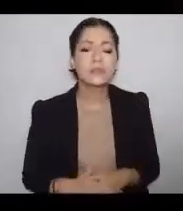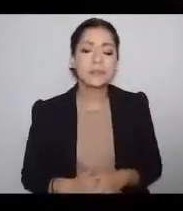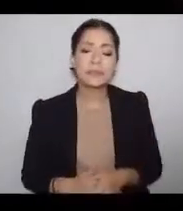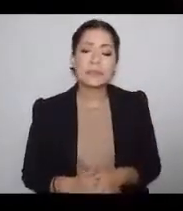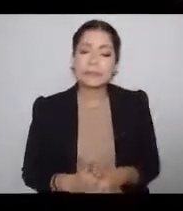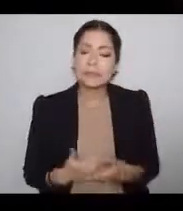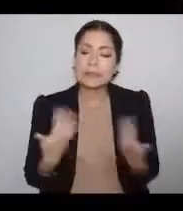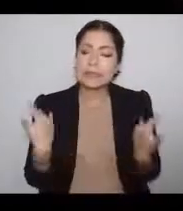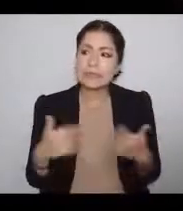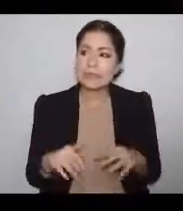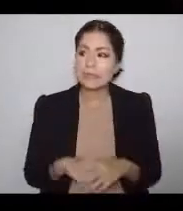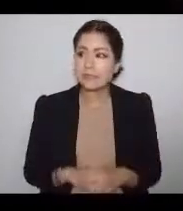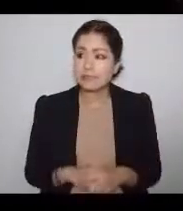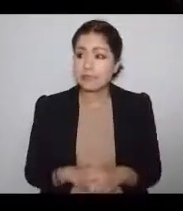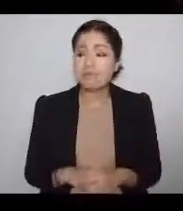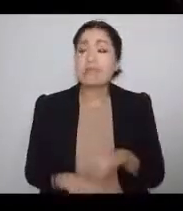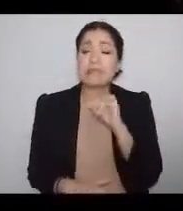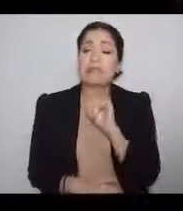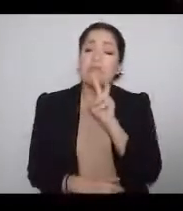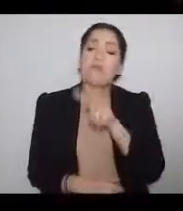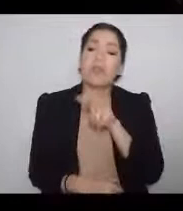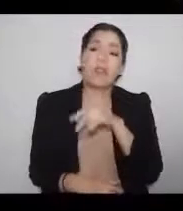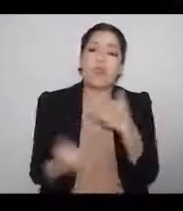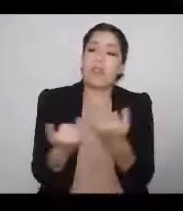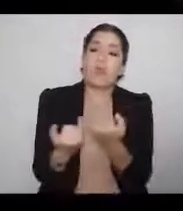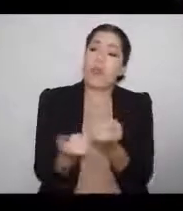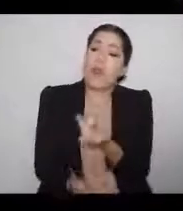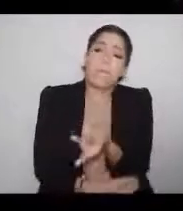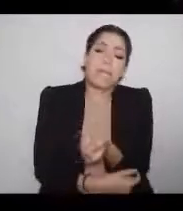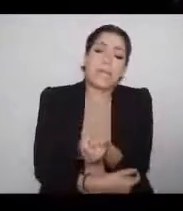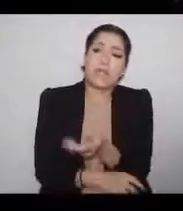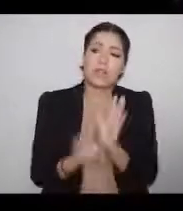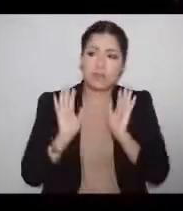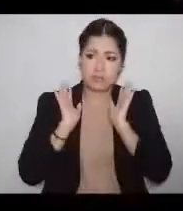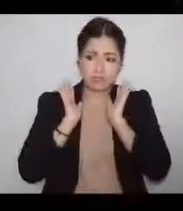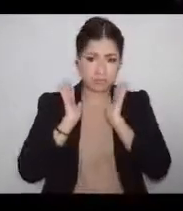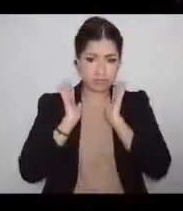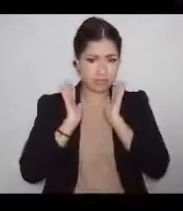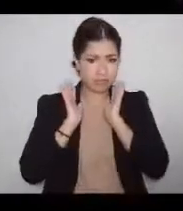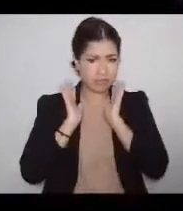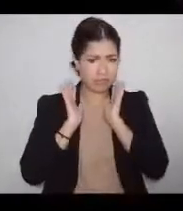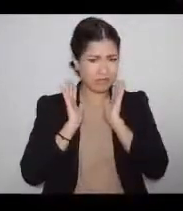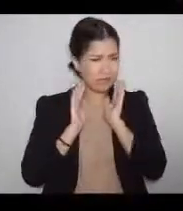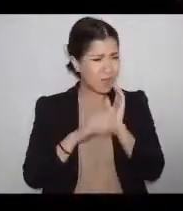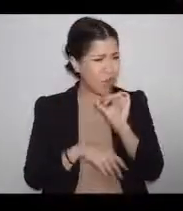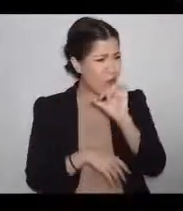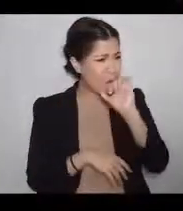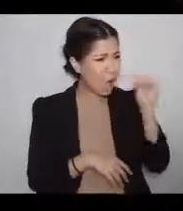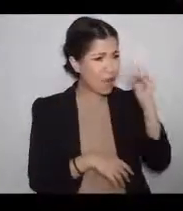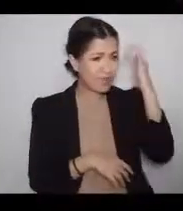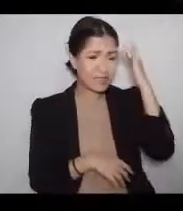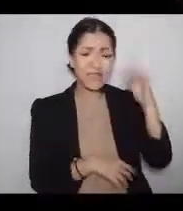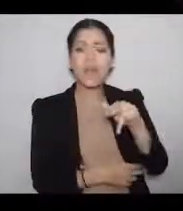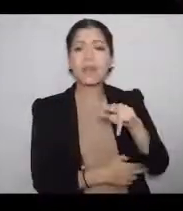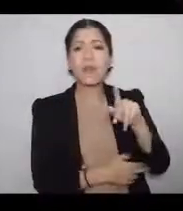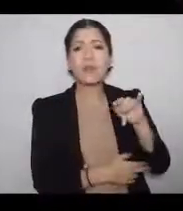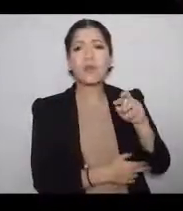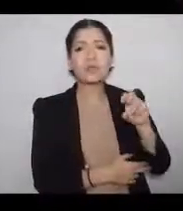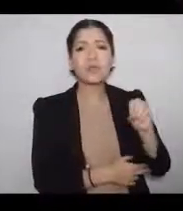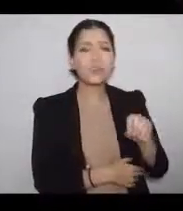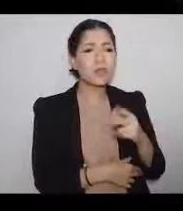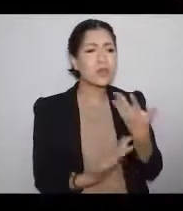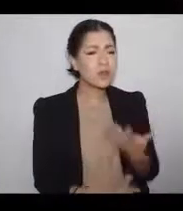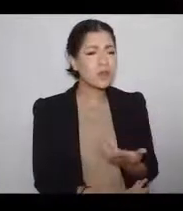En eso sí soy como un perro. Sandé con un seno. Olía mejor que tú cuando lo sacaron del moldado